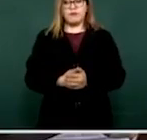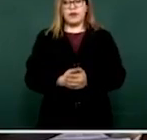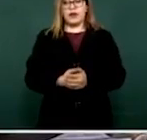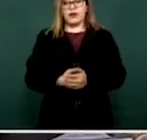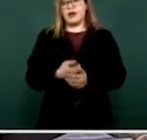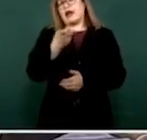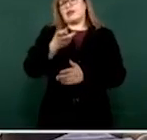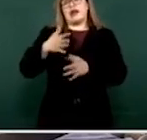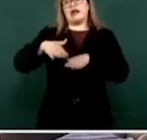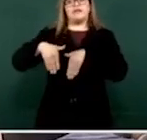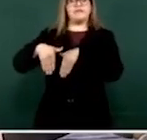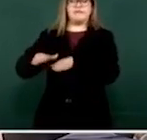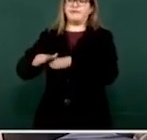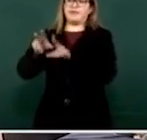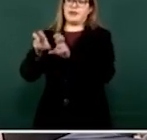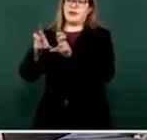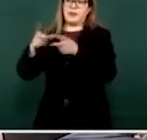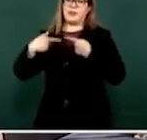dejar a los ciudadanos.